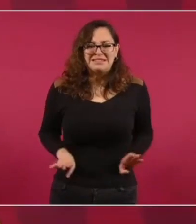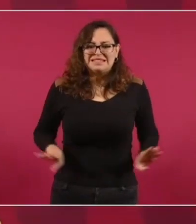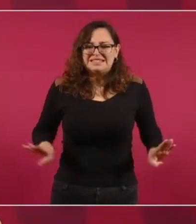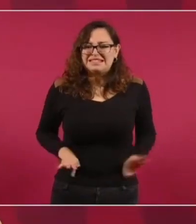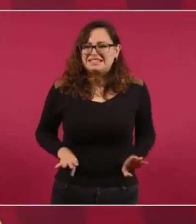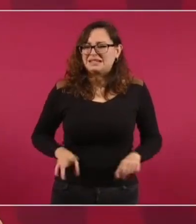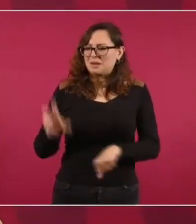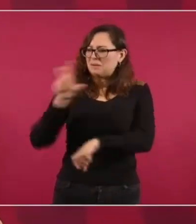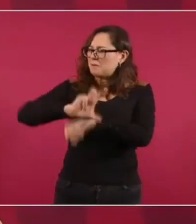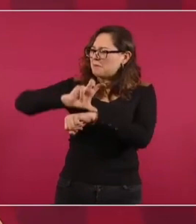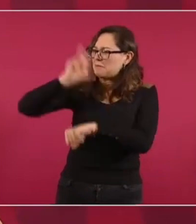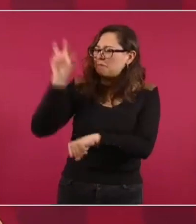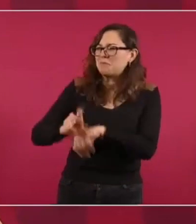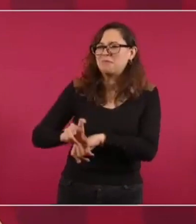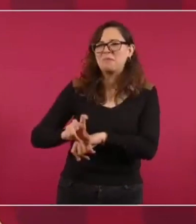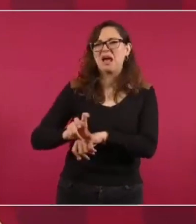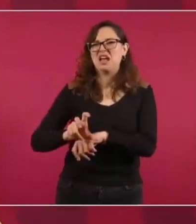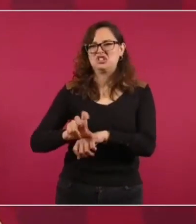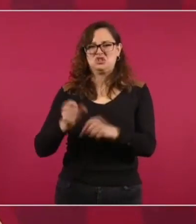machista,